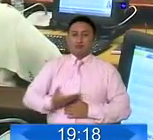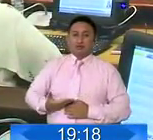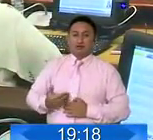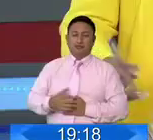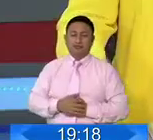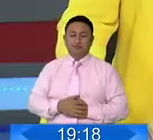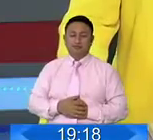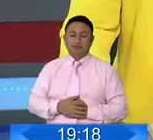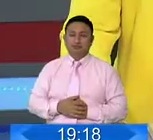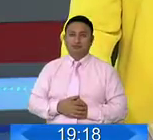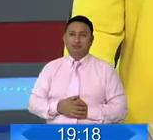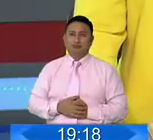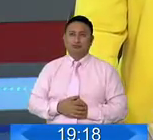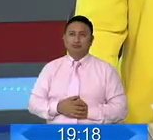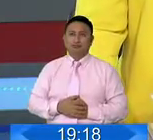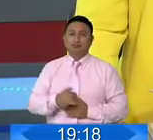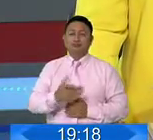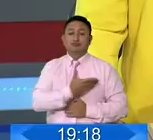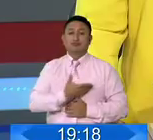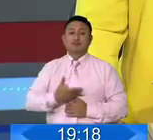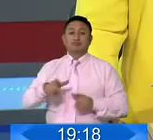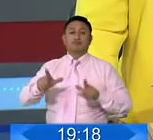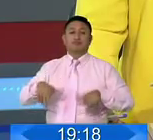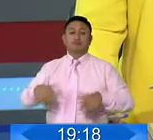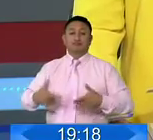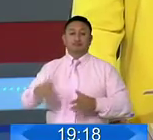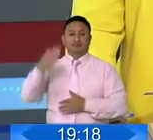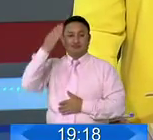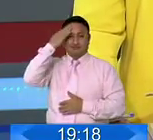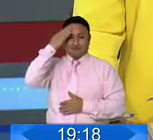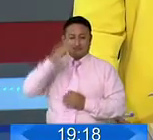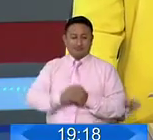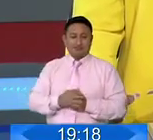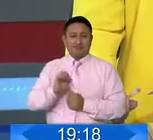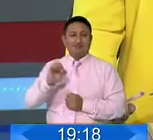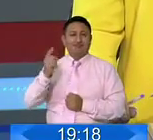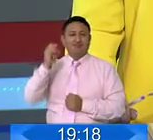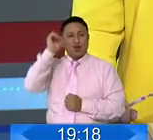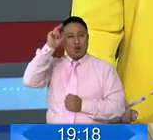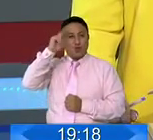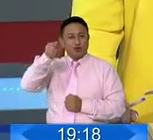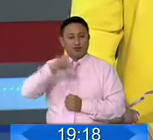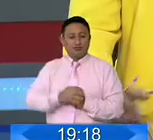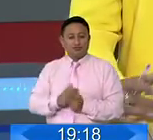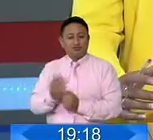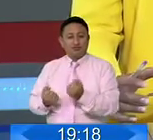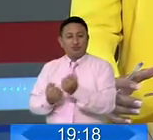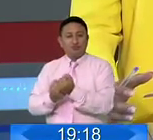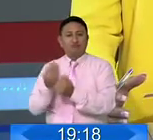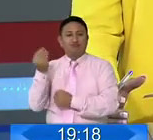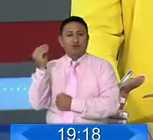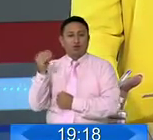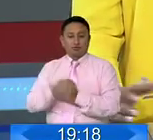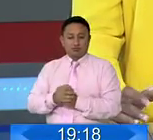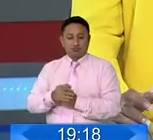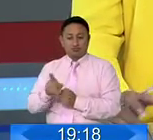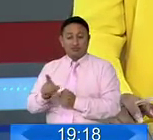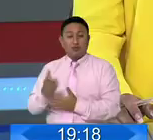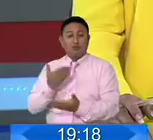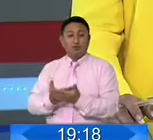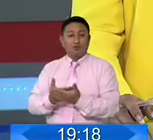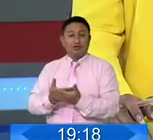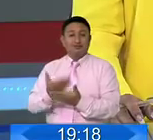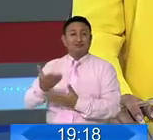Gallo. El presidente Moreno conoció los primeros resultados del programa Impulso Joven, una de sus propuestas de